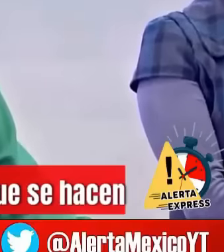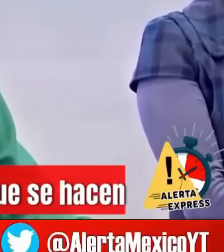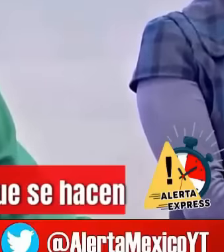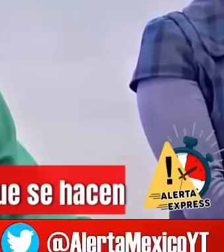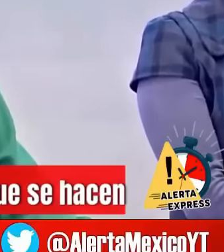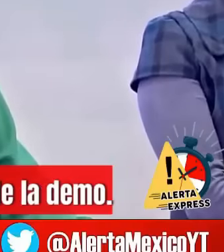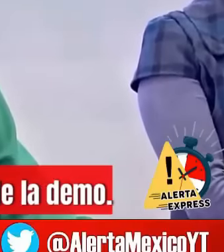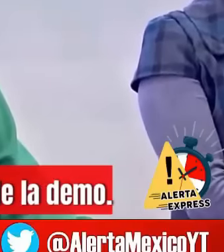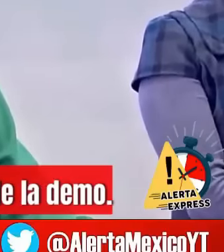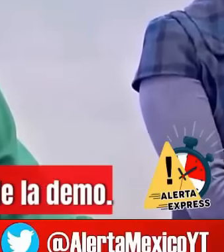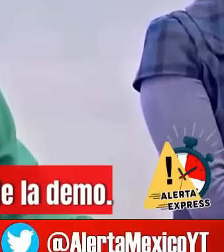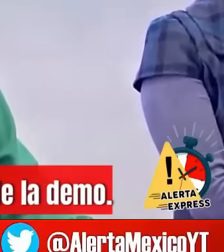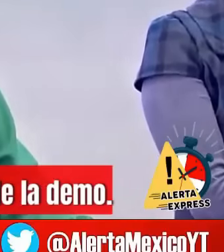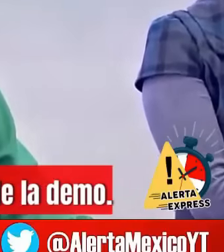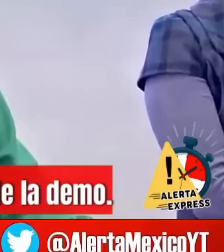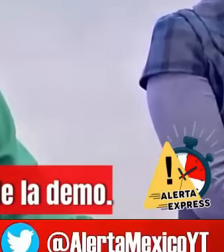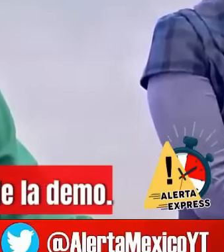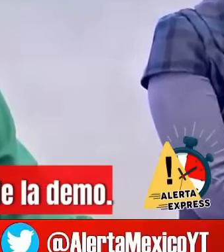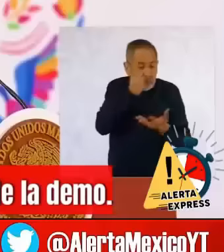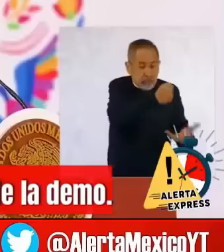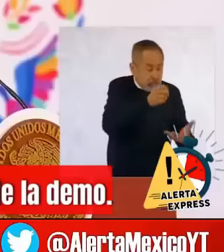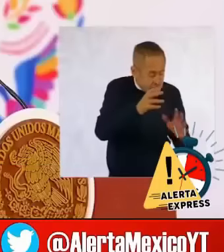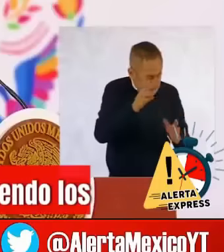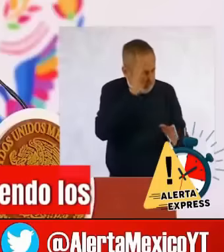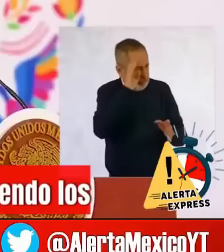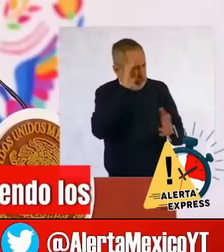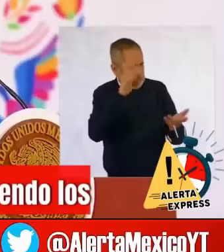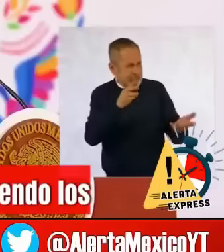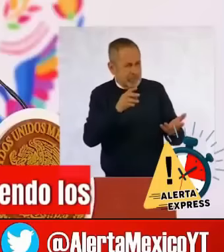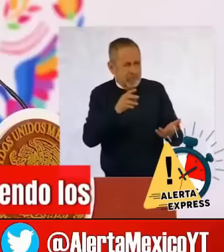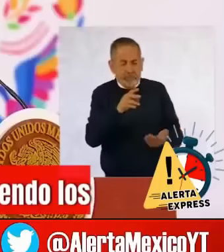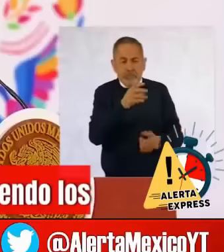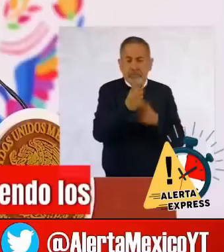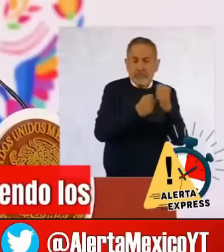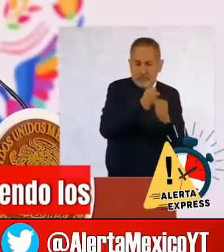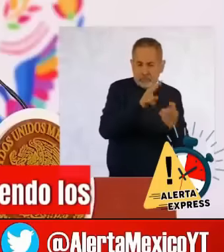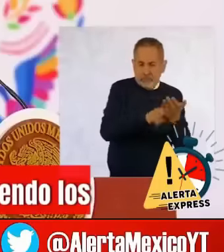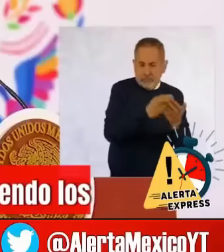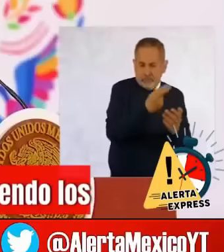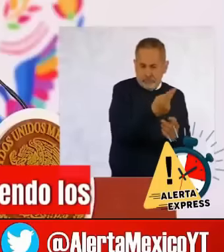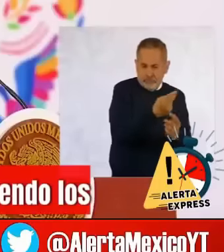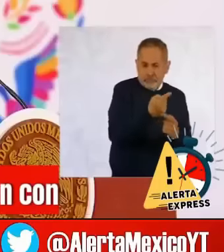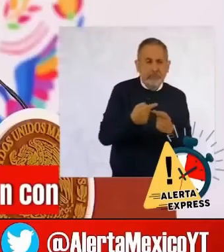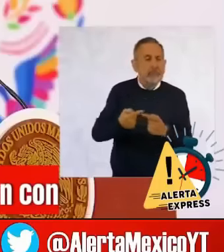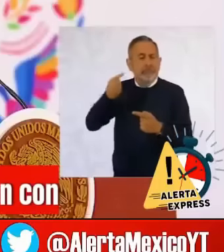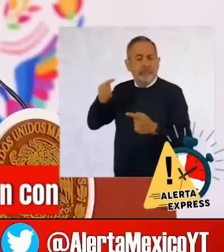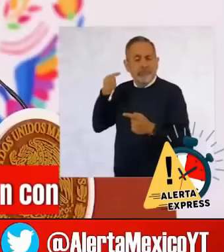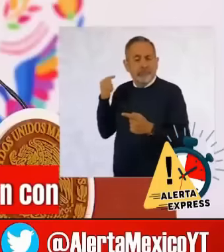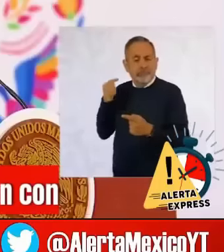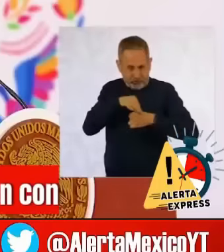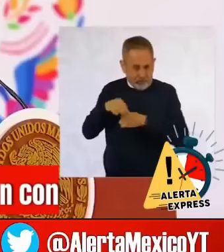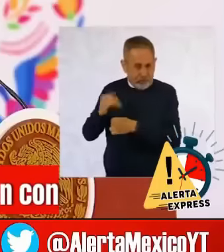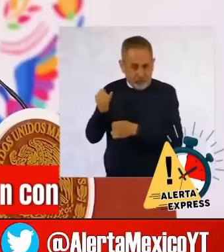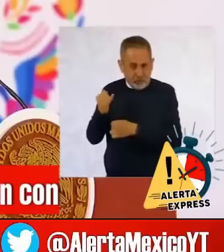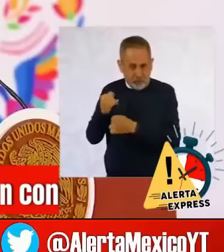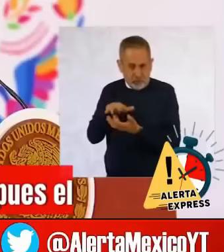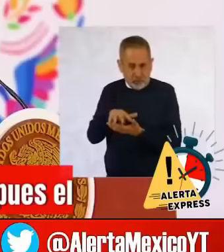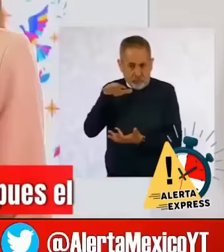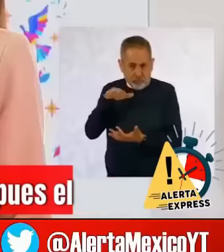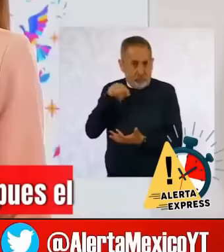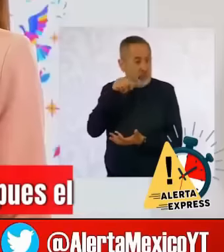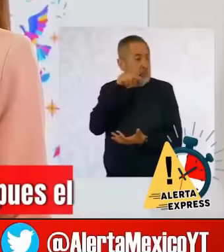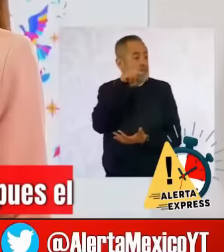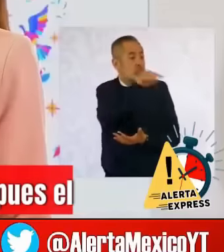se supone que se hacen llamar los pseudodefensores de la democracia, y es lo que están exigiendo los ciudadanos, que respondan